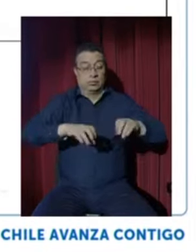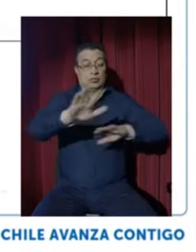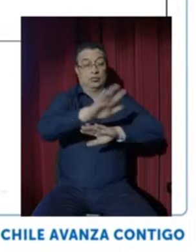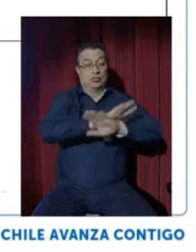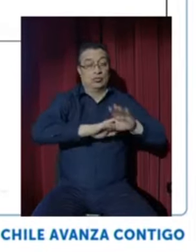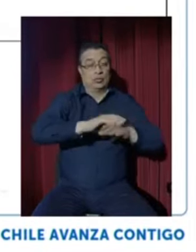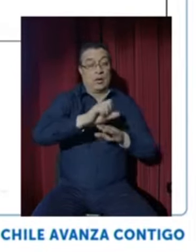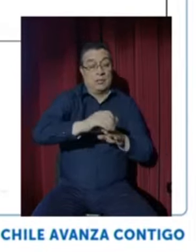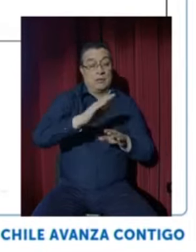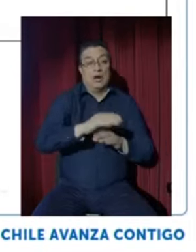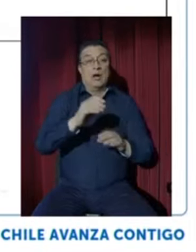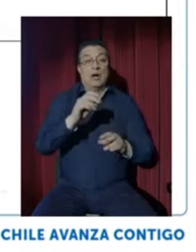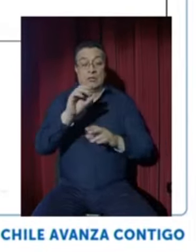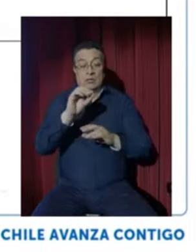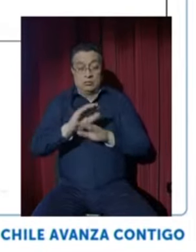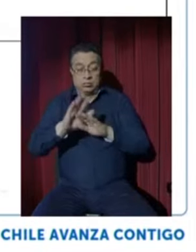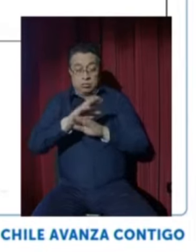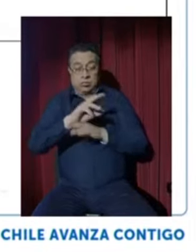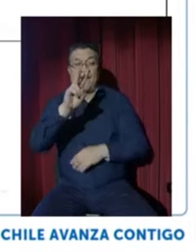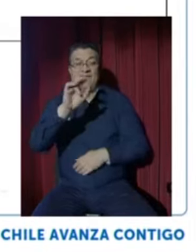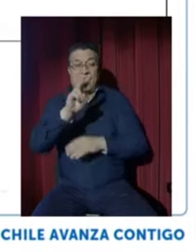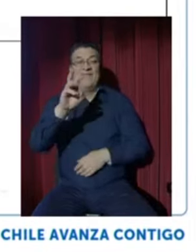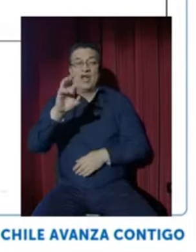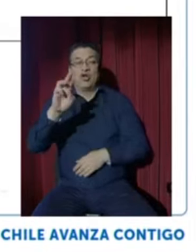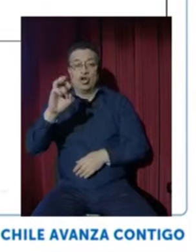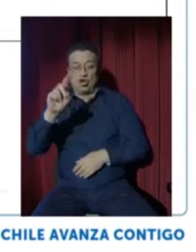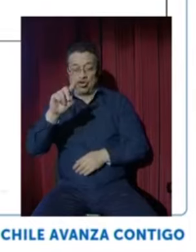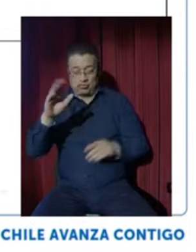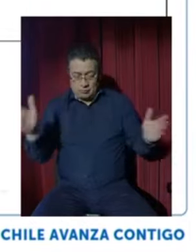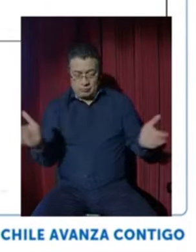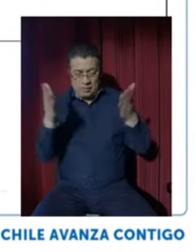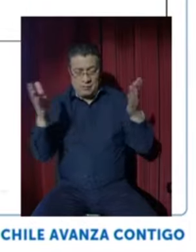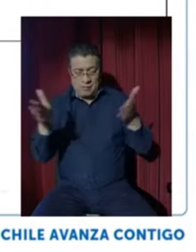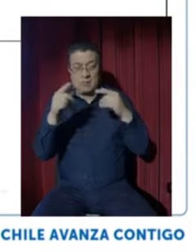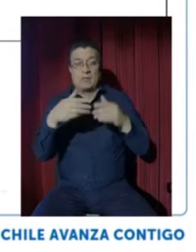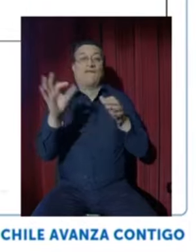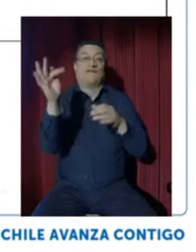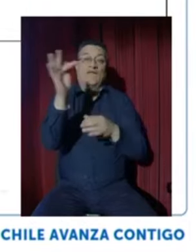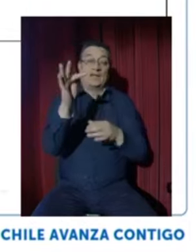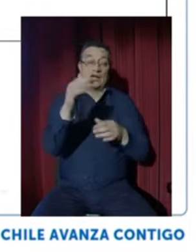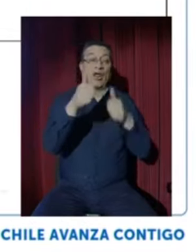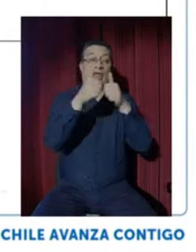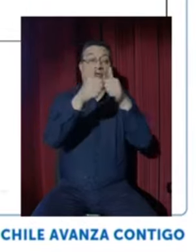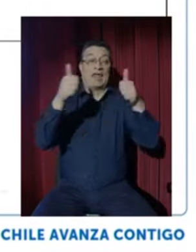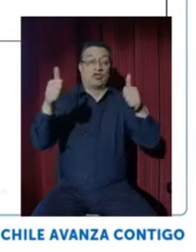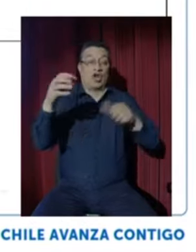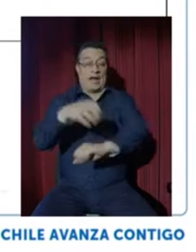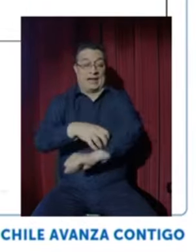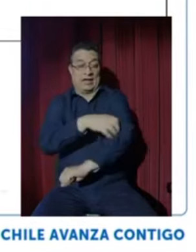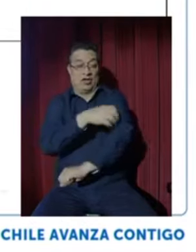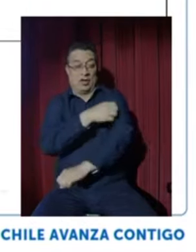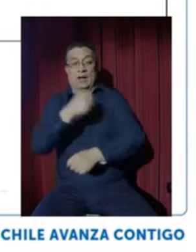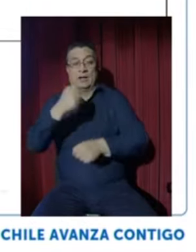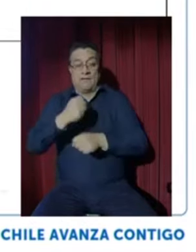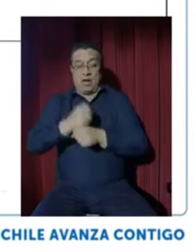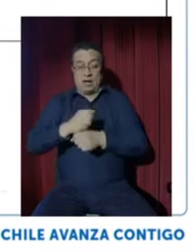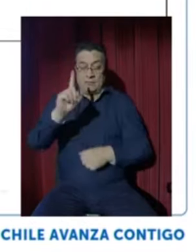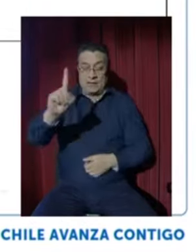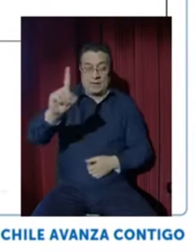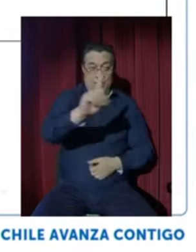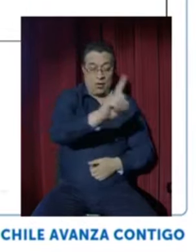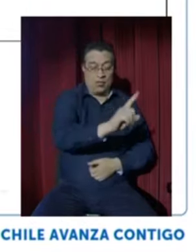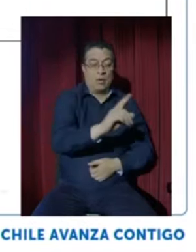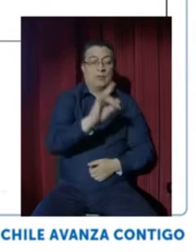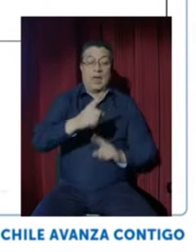restauración de viación etcétera felicitaciones a los directores regionales también por la gestión que hace y el